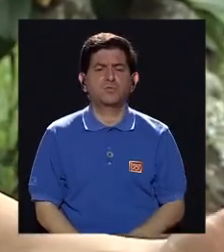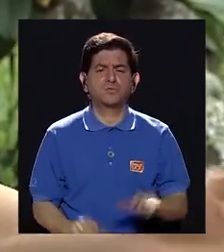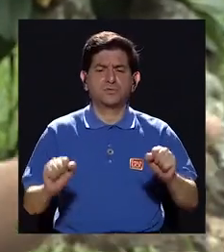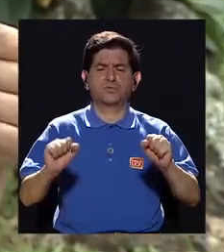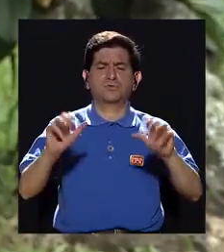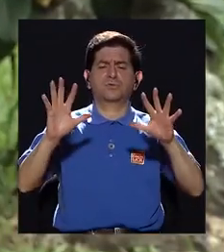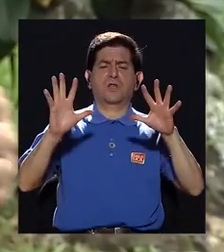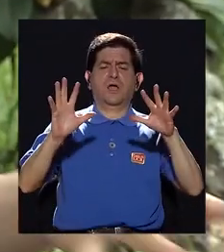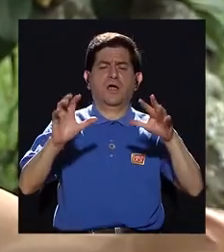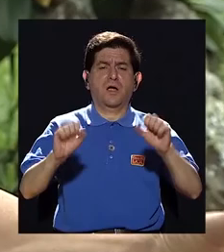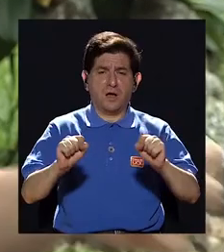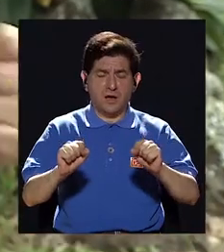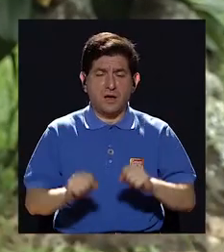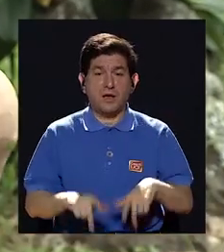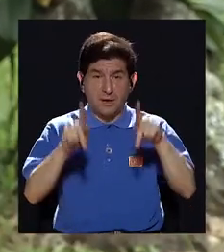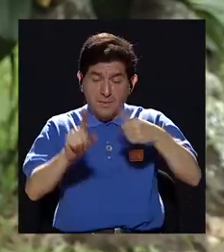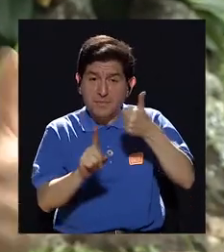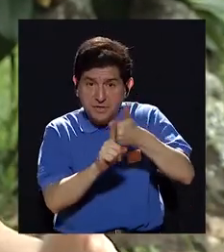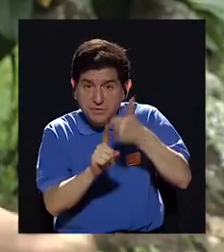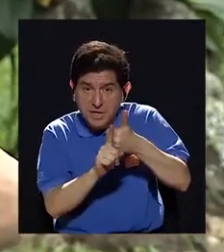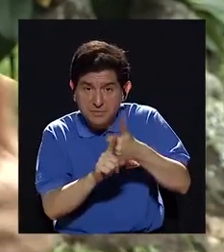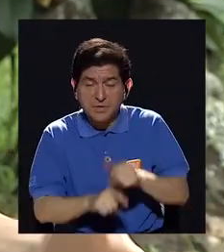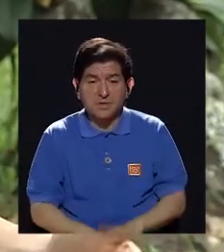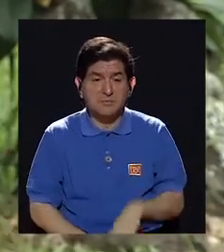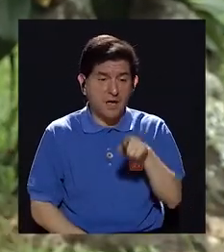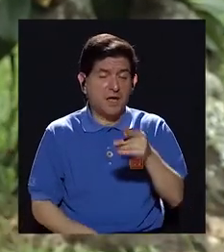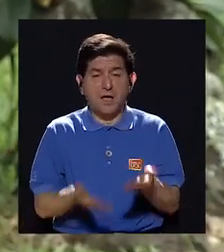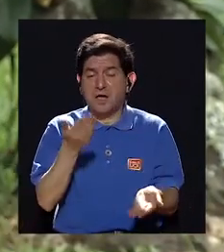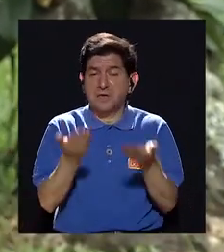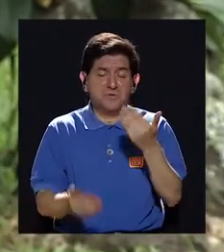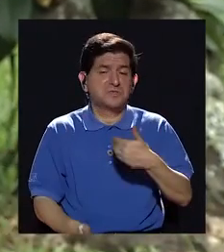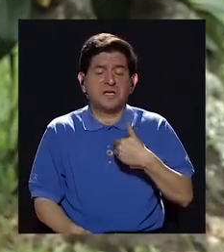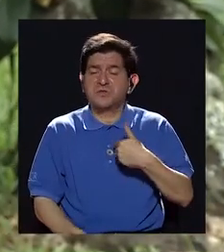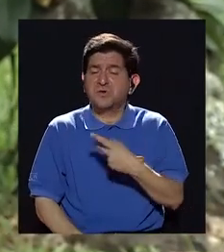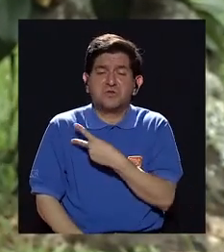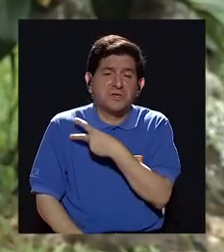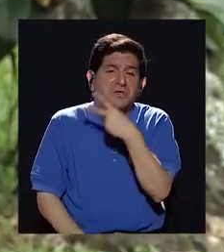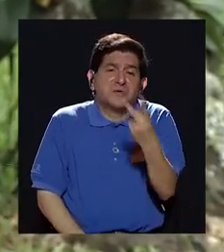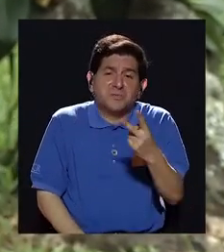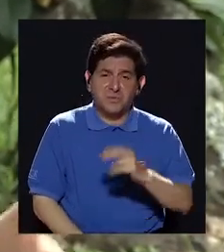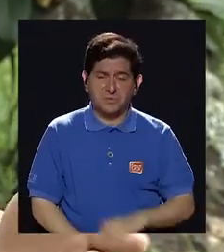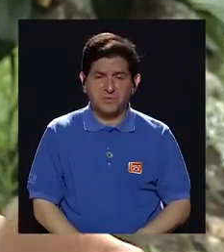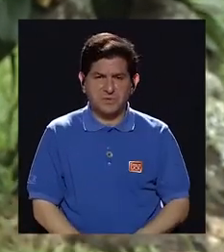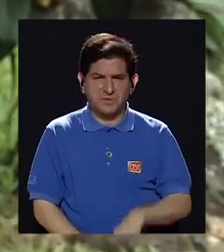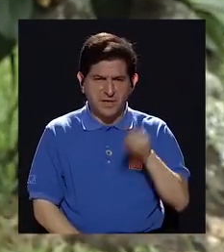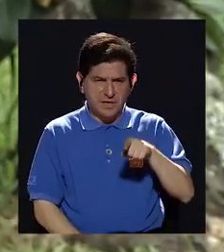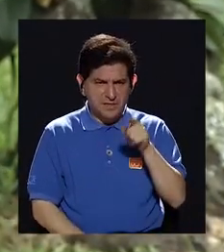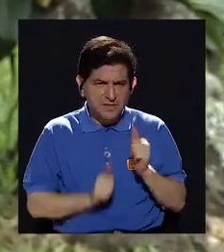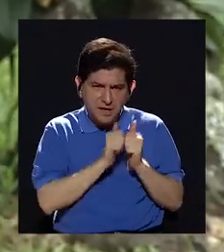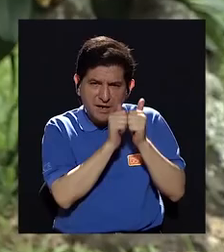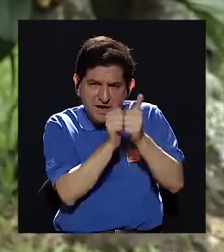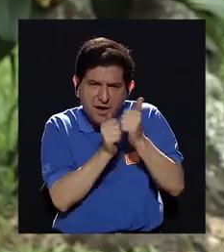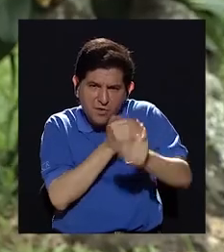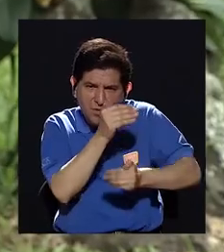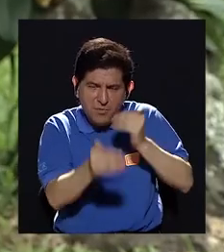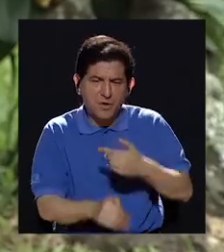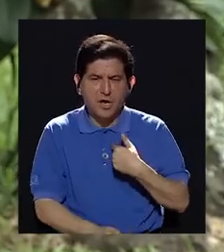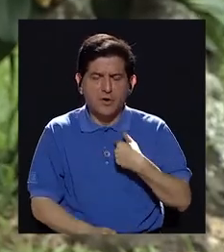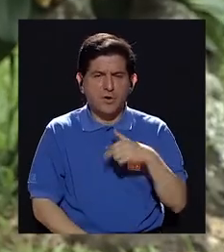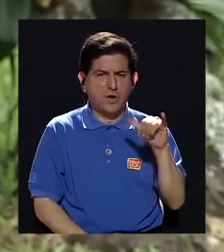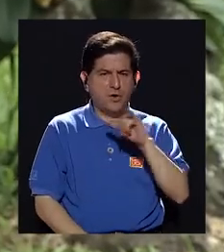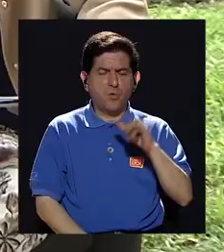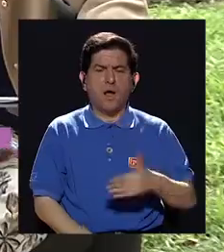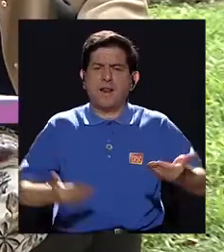abra las manos, claro. Papá, cierre las manos, porque tal vez por ellos mismos, claro, no van a tener la voluntad, claro, ¿verdad? Hay que darles ese acompañamiento como si uno